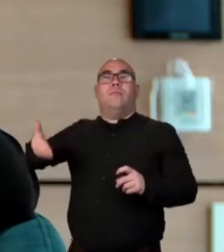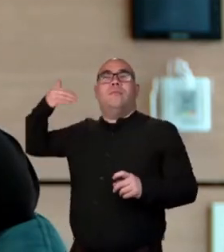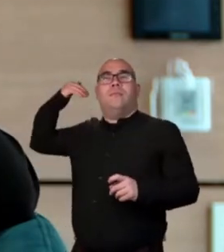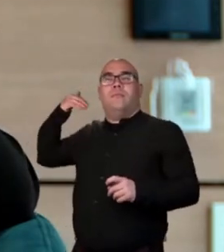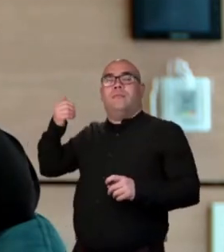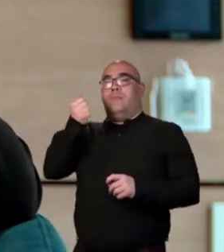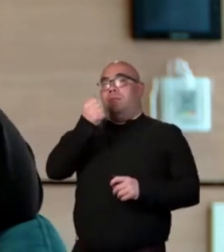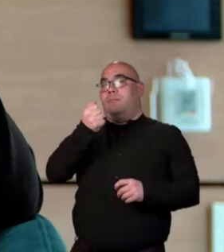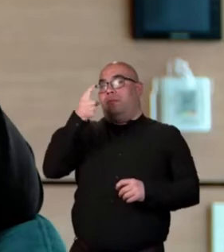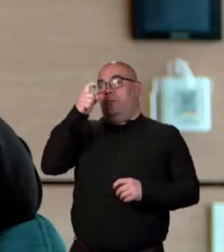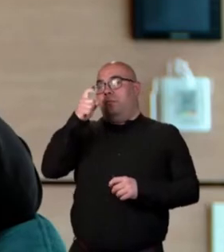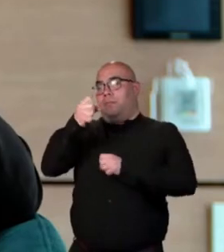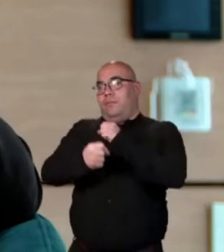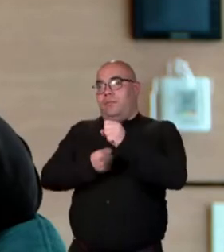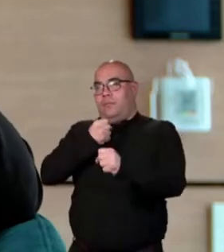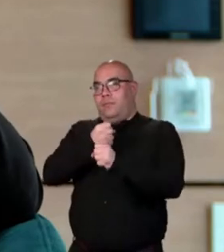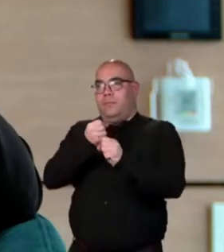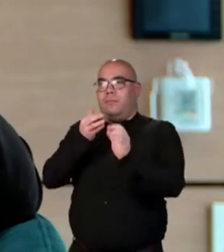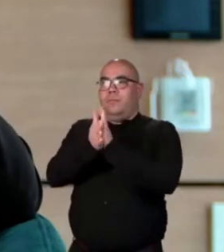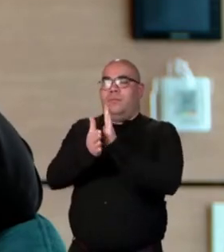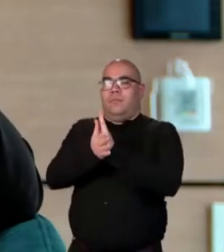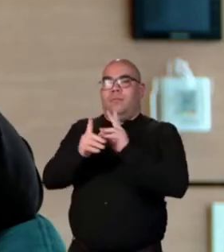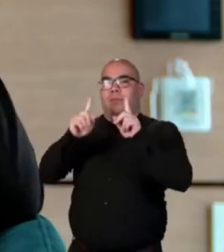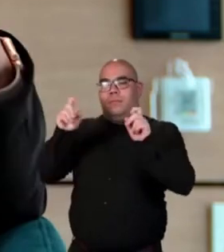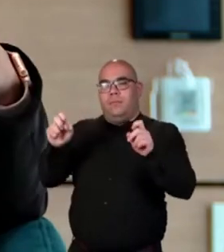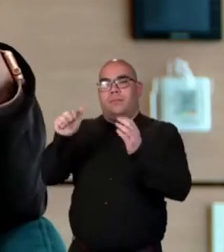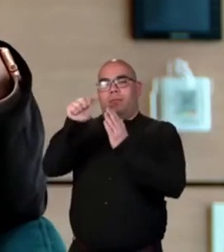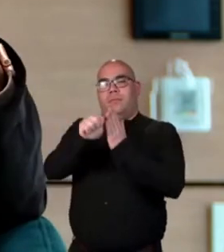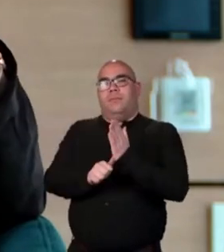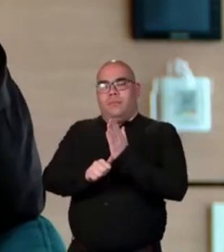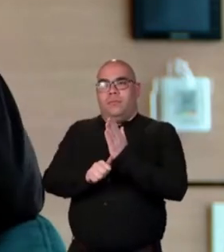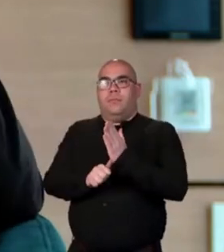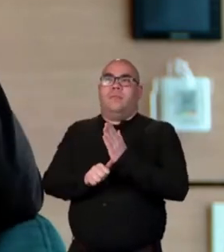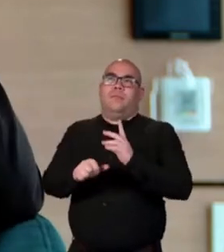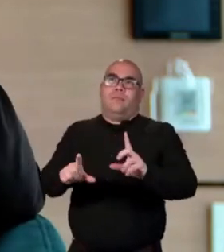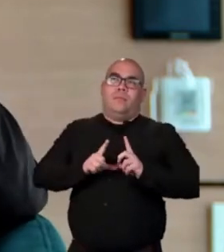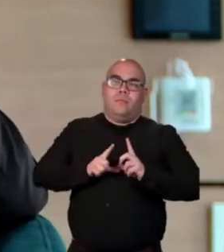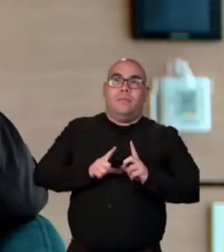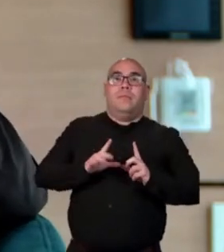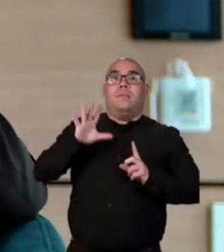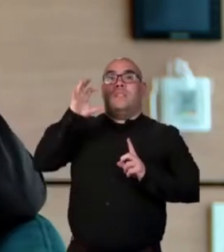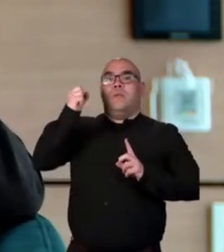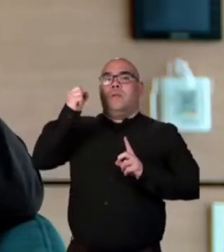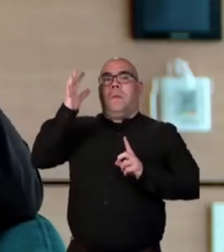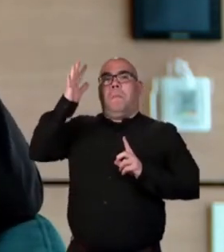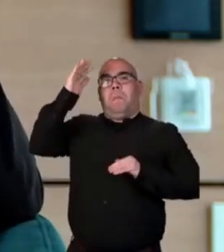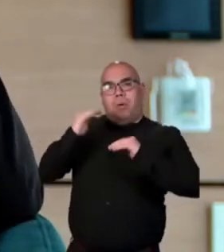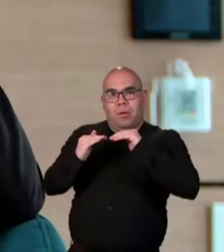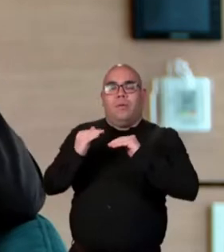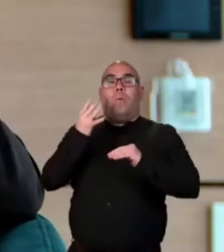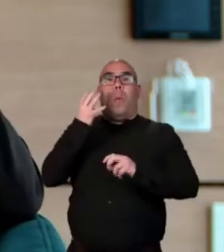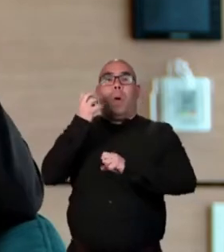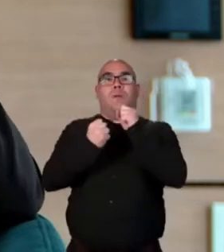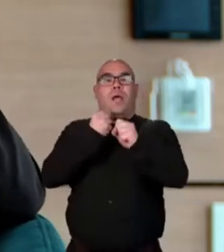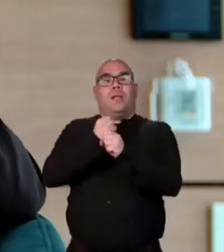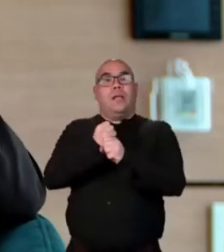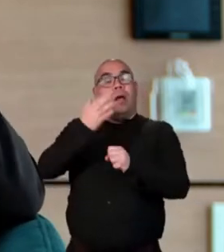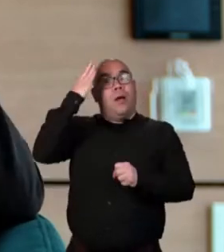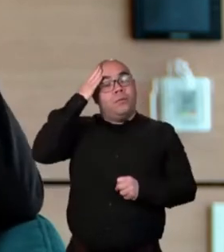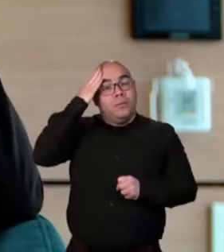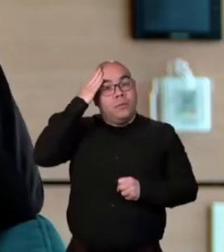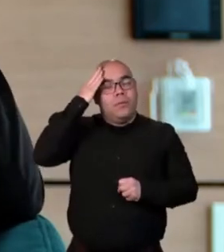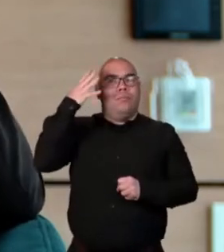donde todos nuestros programas de pregrado pasaron de 5 a 4 años con además un mensaje importante de innovación y renovación